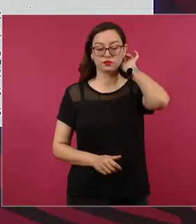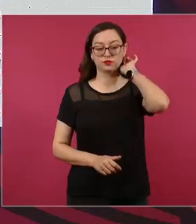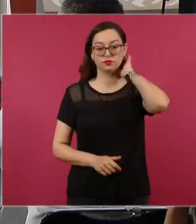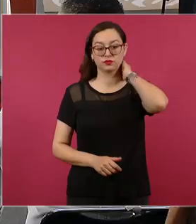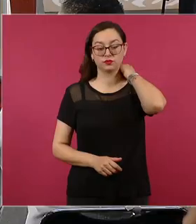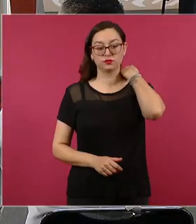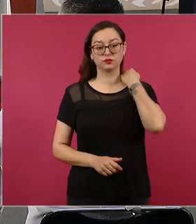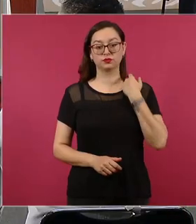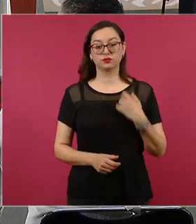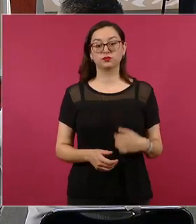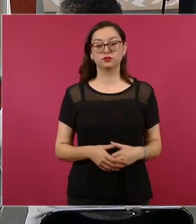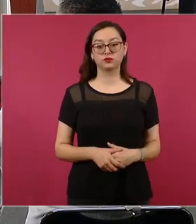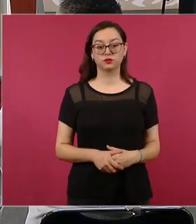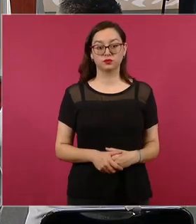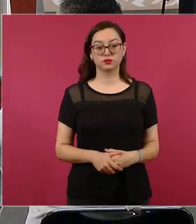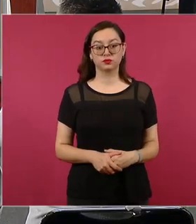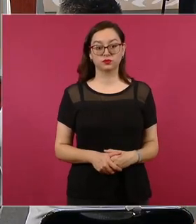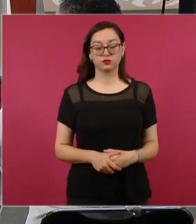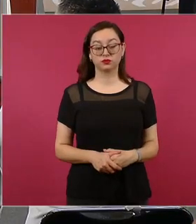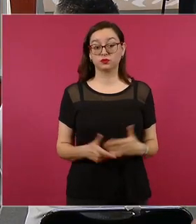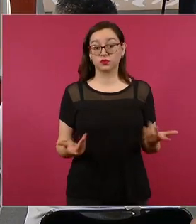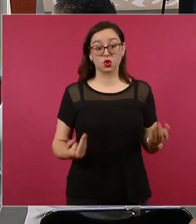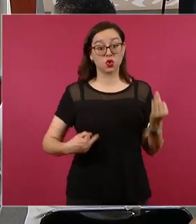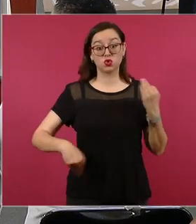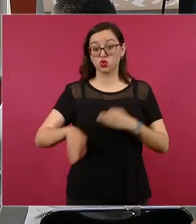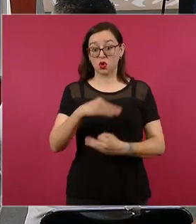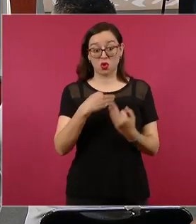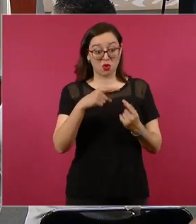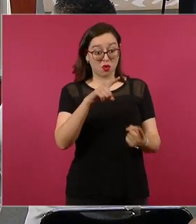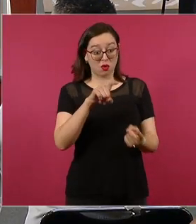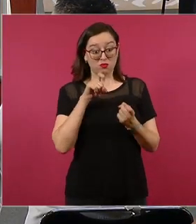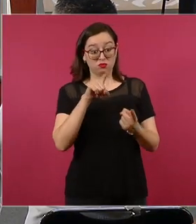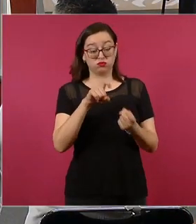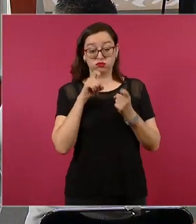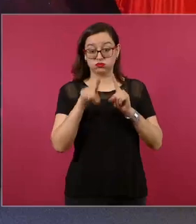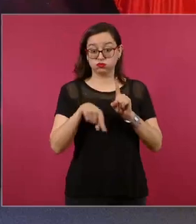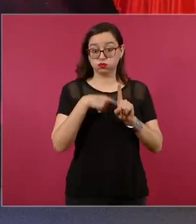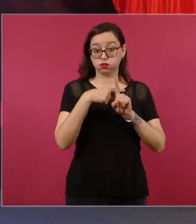de 2,370 a 2,638,